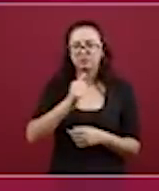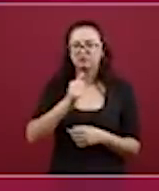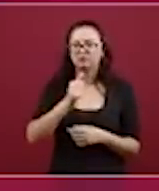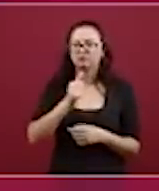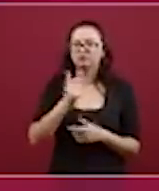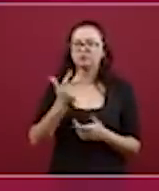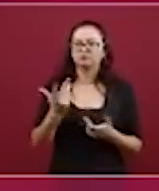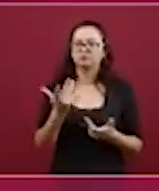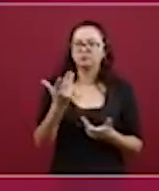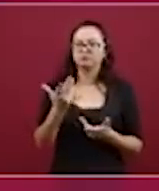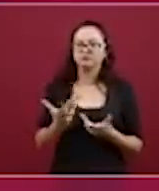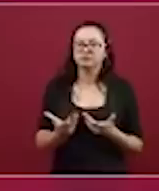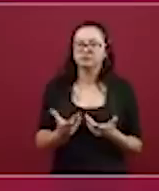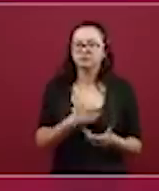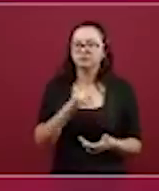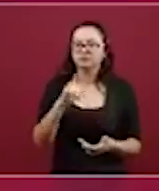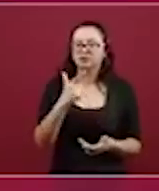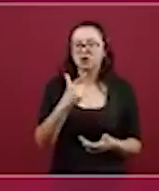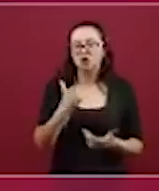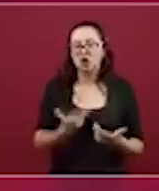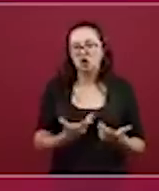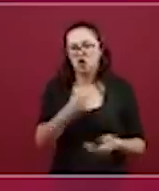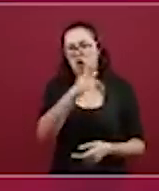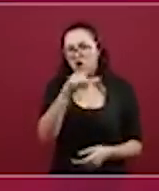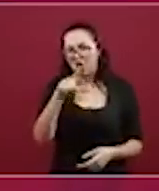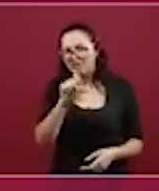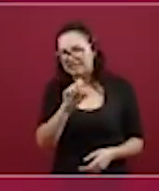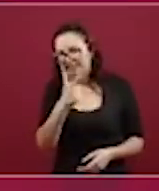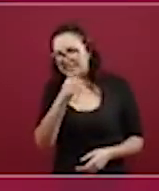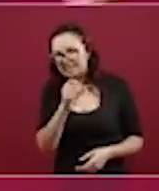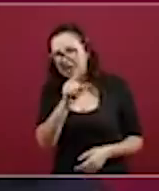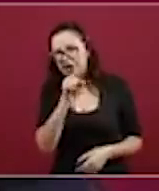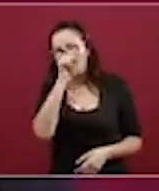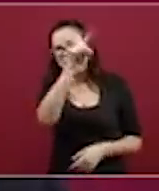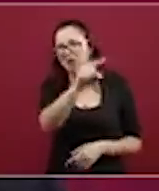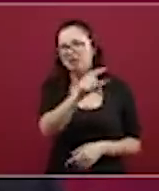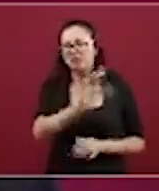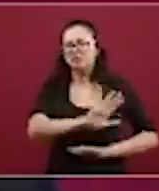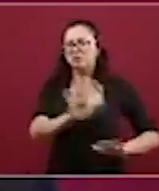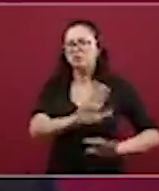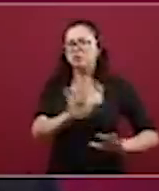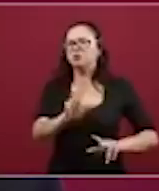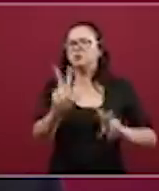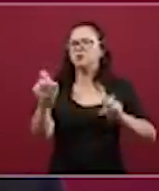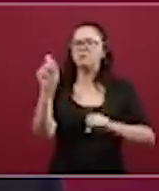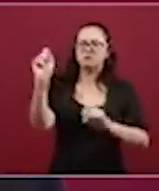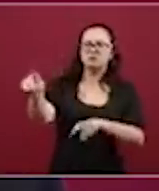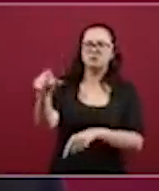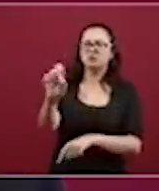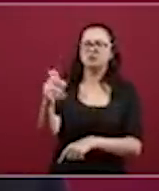que se propuso, ¿dónde gobernación? No, ¿qué gobernación? Educación pública,